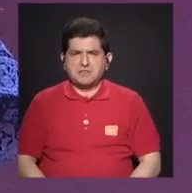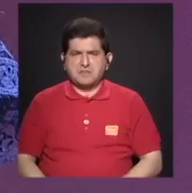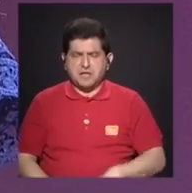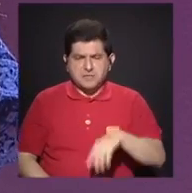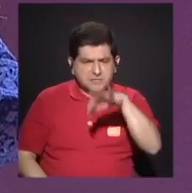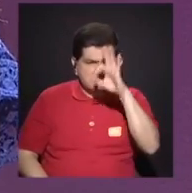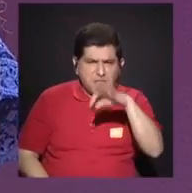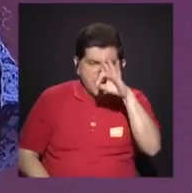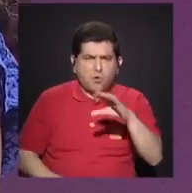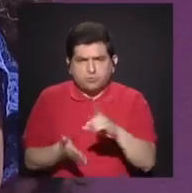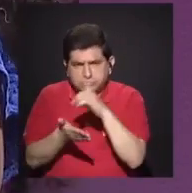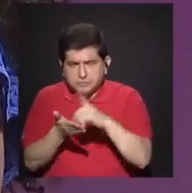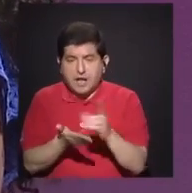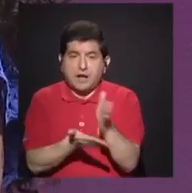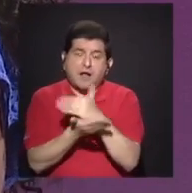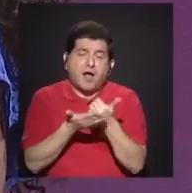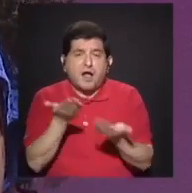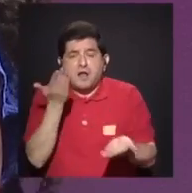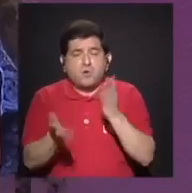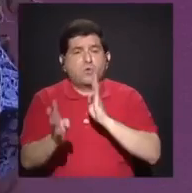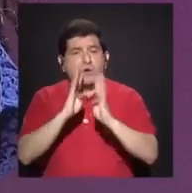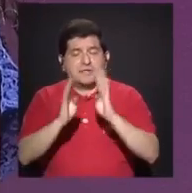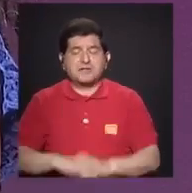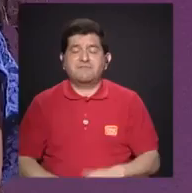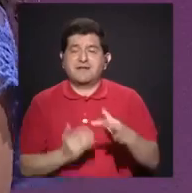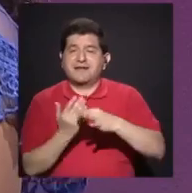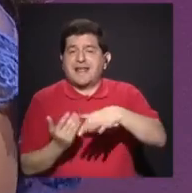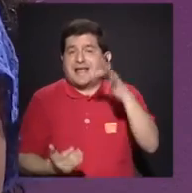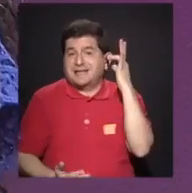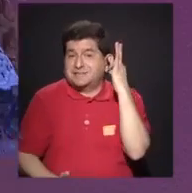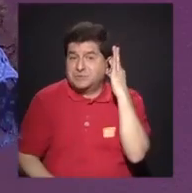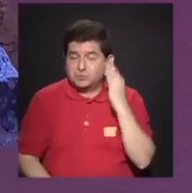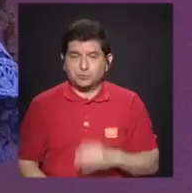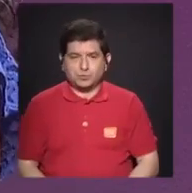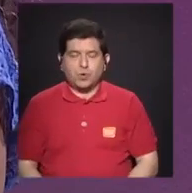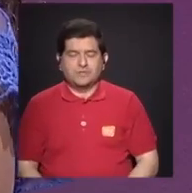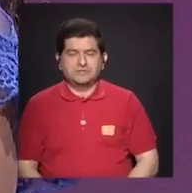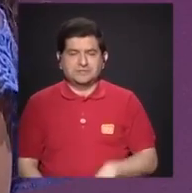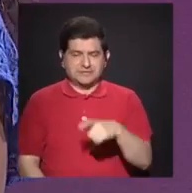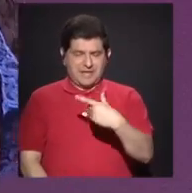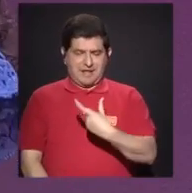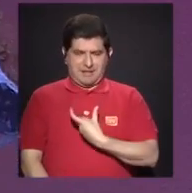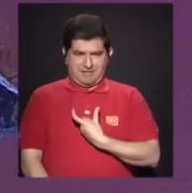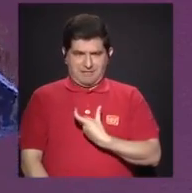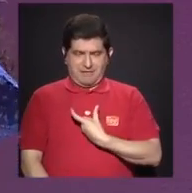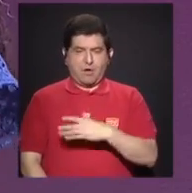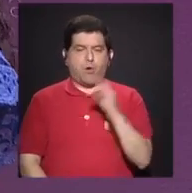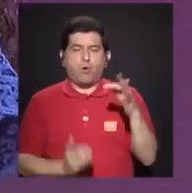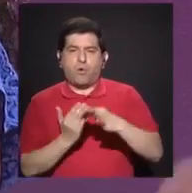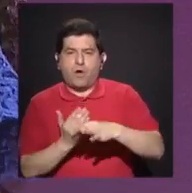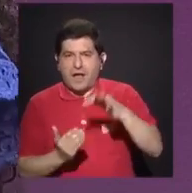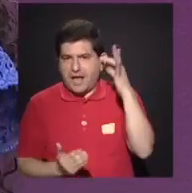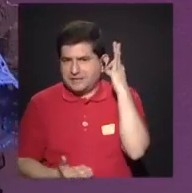algunas de estas palabras se referían más bien a las esposas, la esposa del alcalde o la esposa